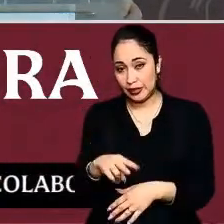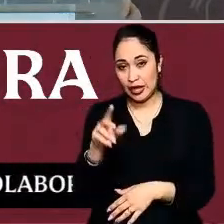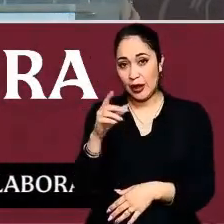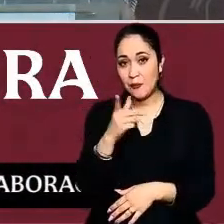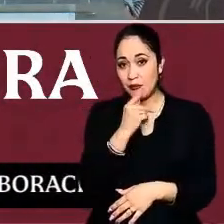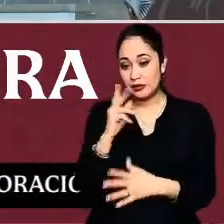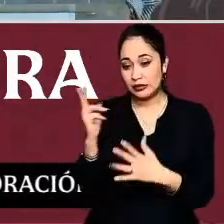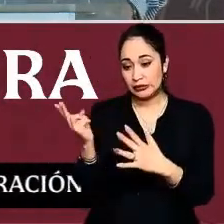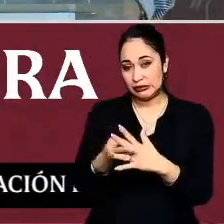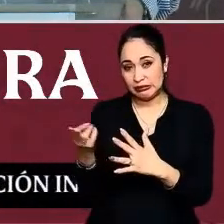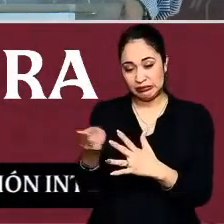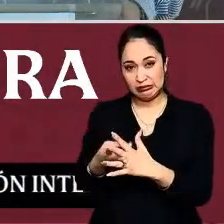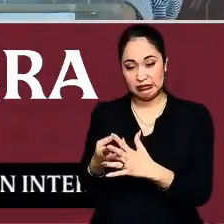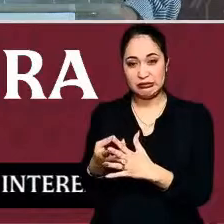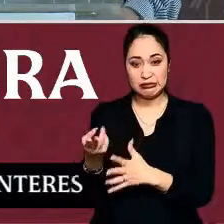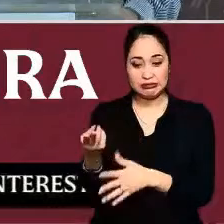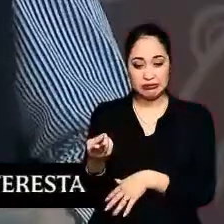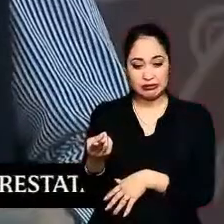ven las series esas